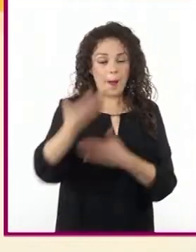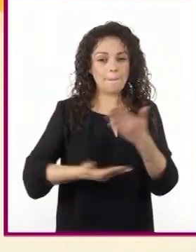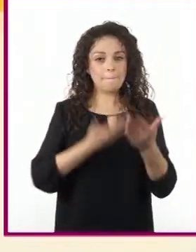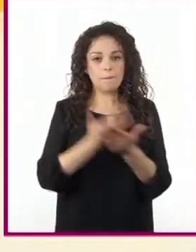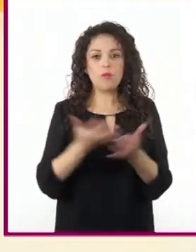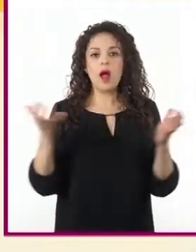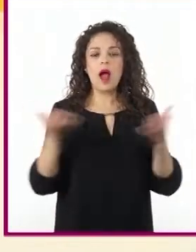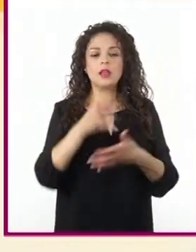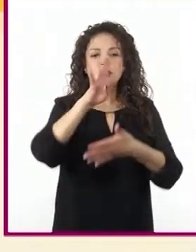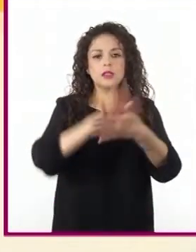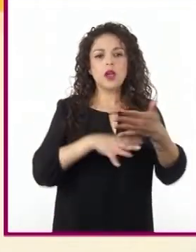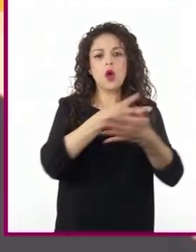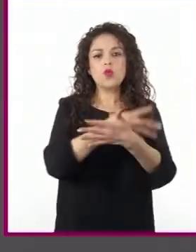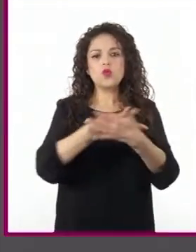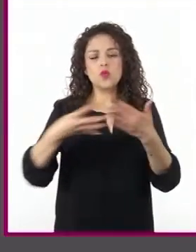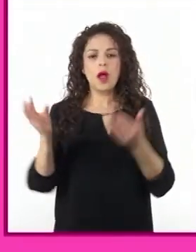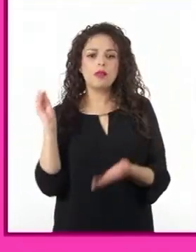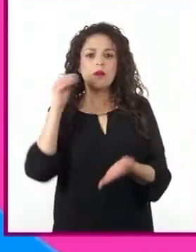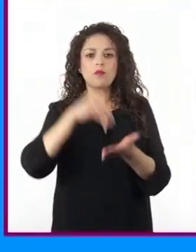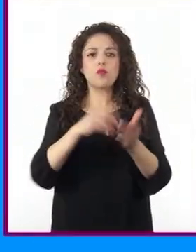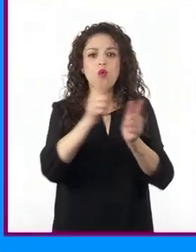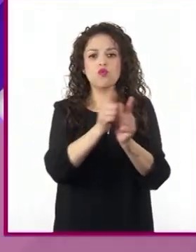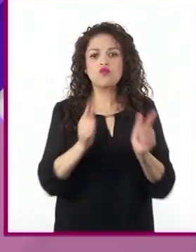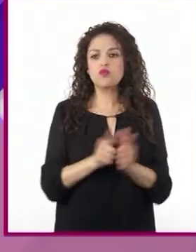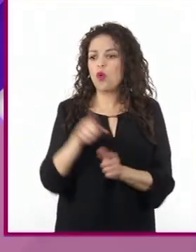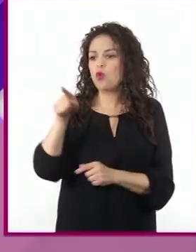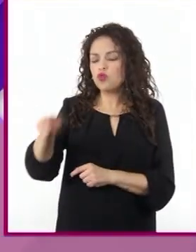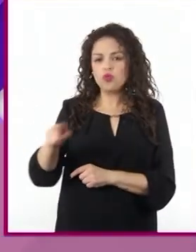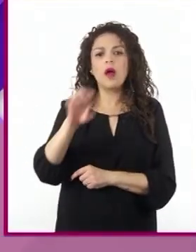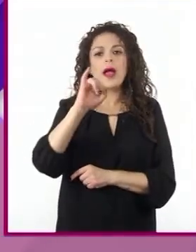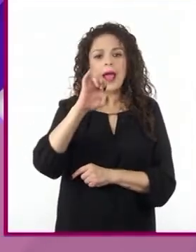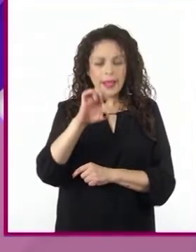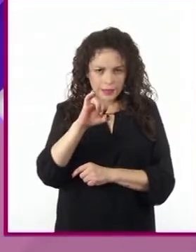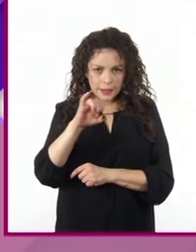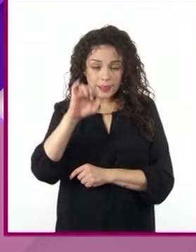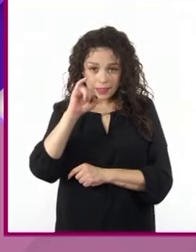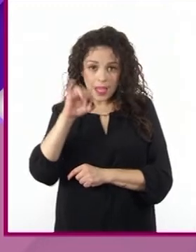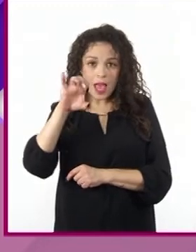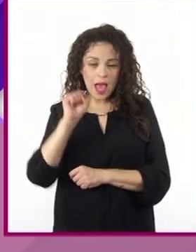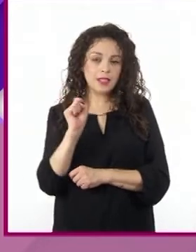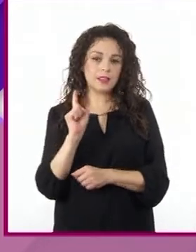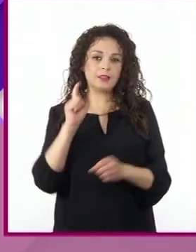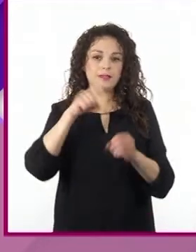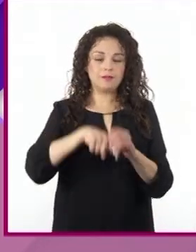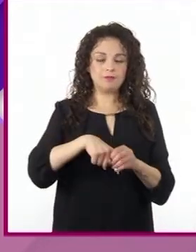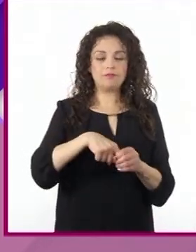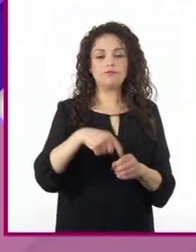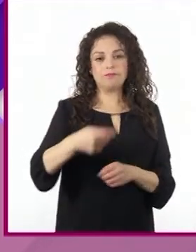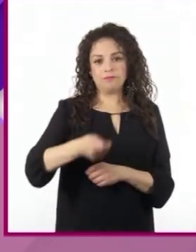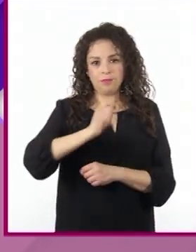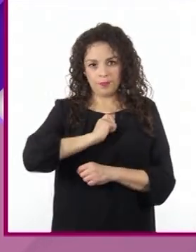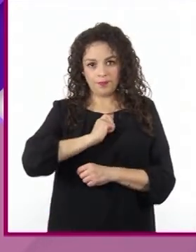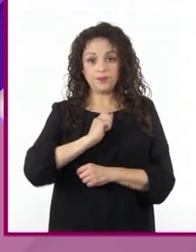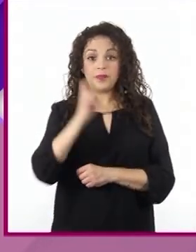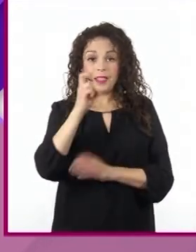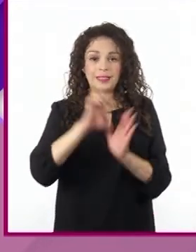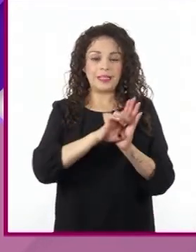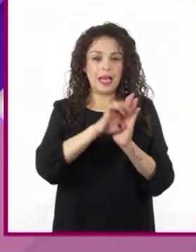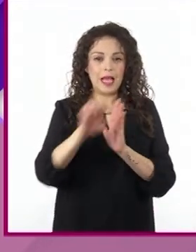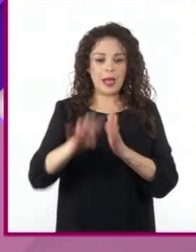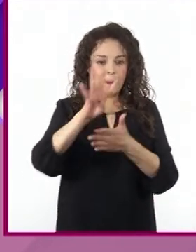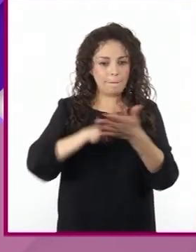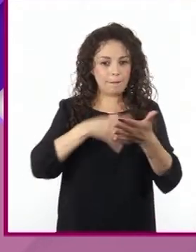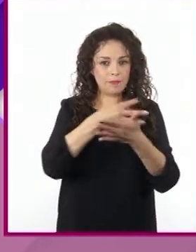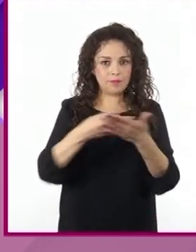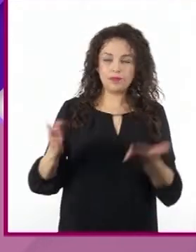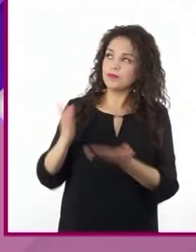cual anoten los grupos a los que pertenecen. Pueden utilizar el que aparece en pantalla como ejemplo. En la primera